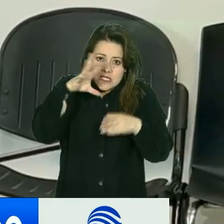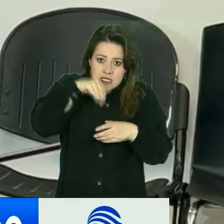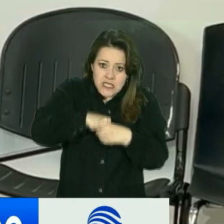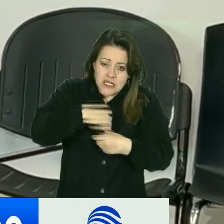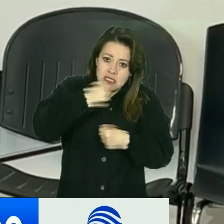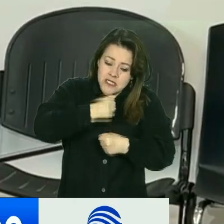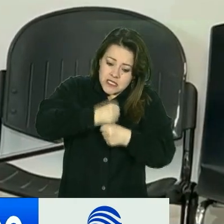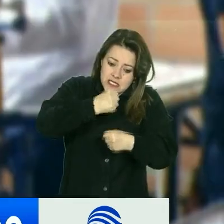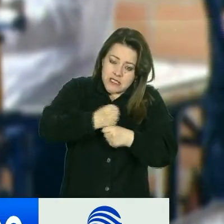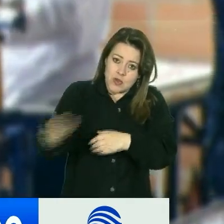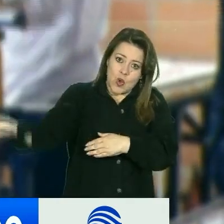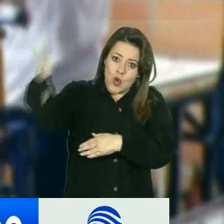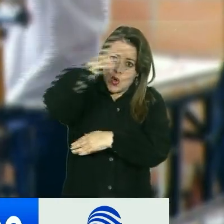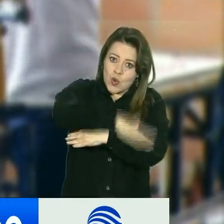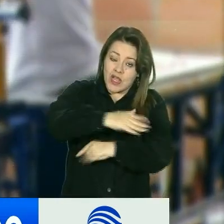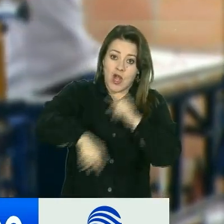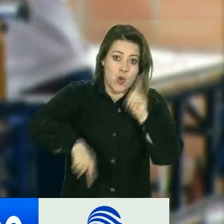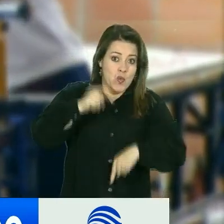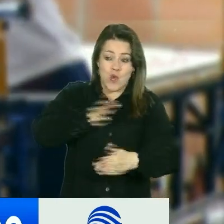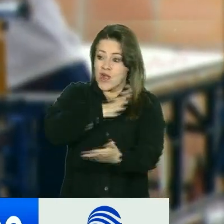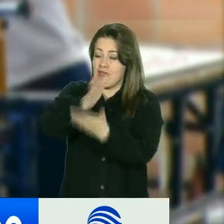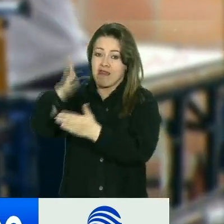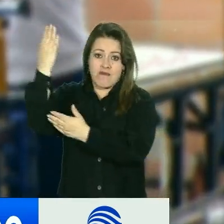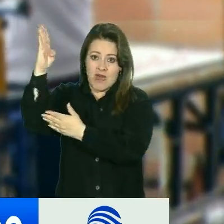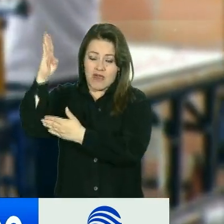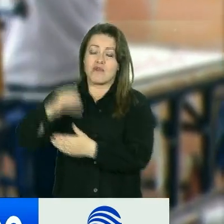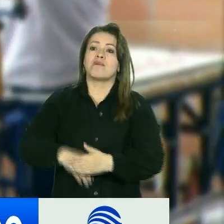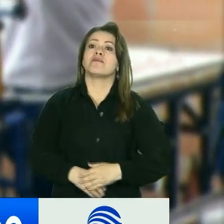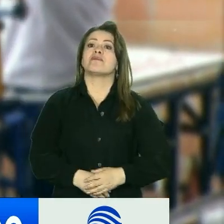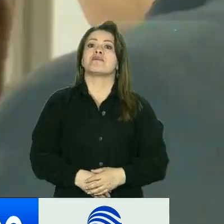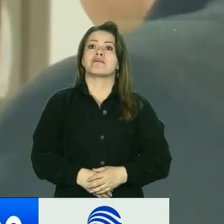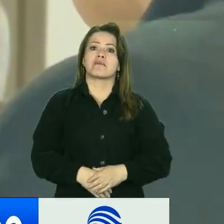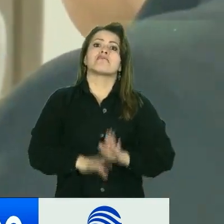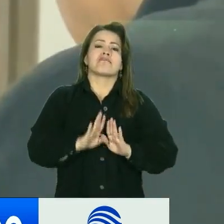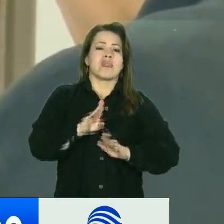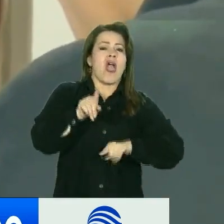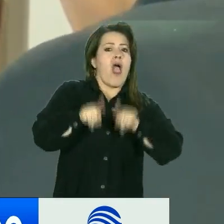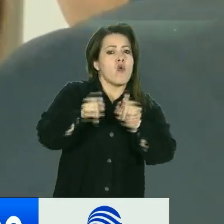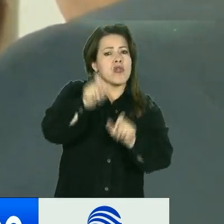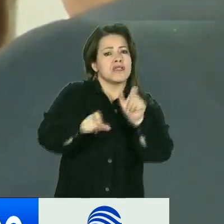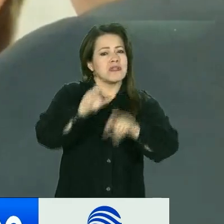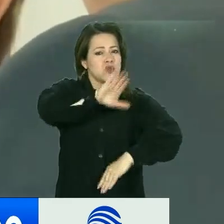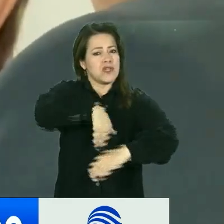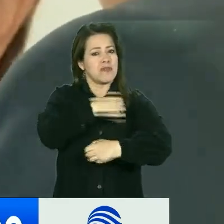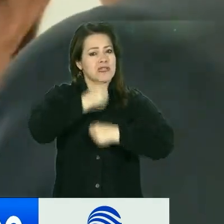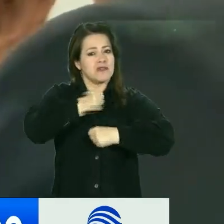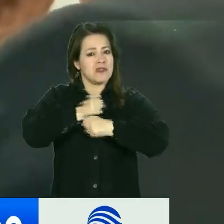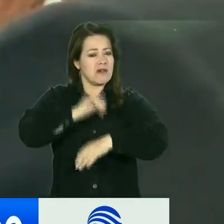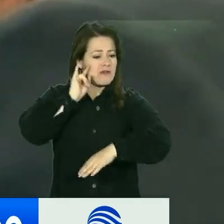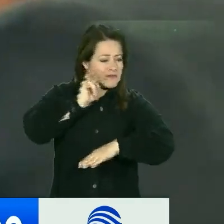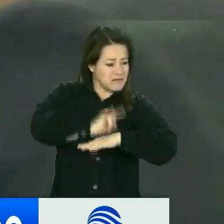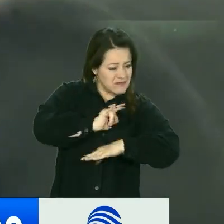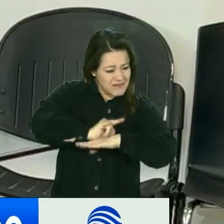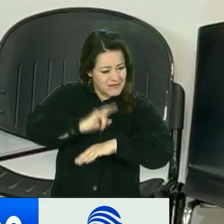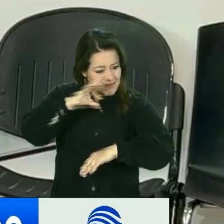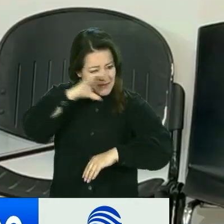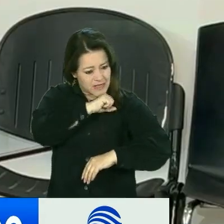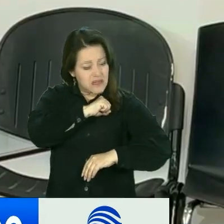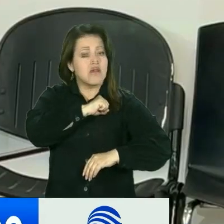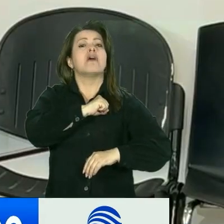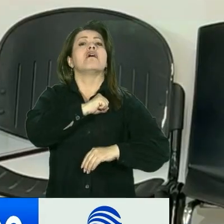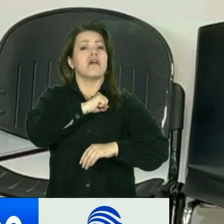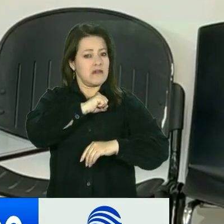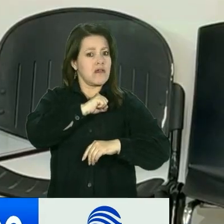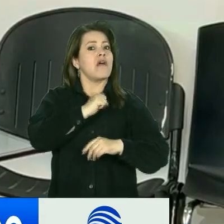las ciudades. Y es que las irregularidades fueron detectadas por varios inspectores del Ministerio del Trabajo. Hemos encontrado en muchas